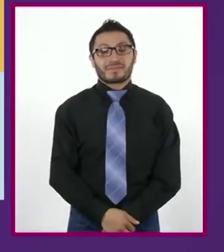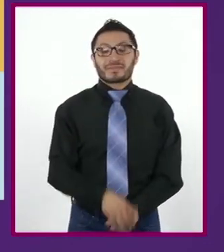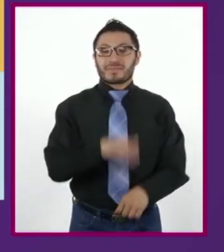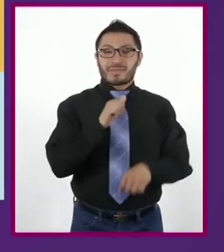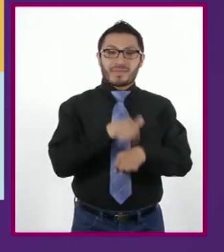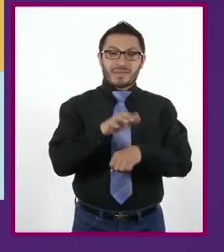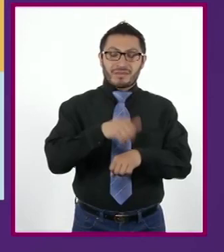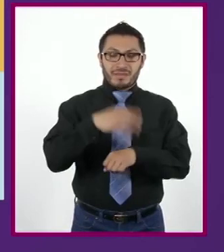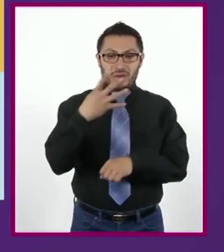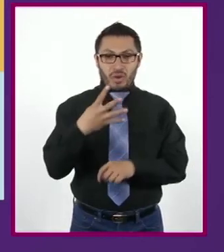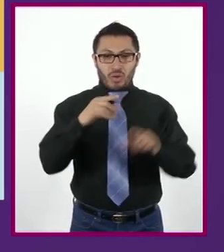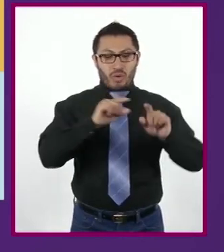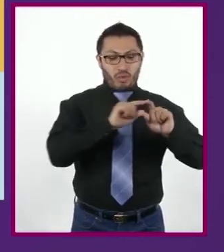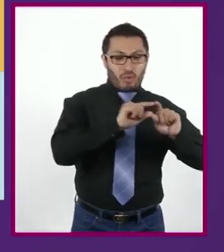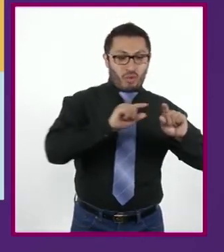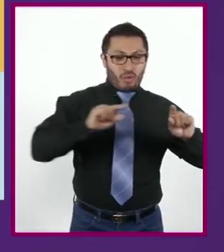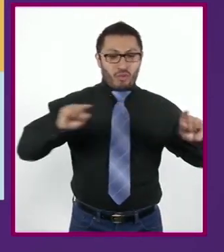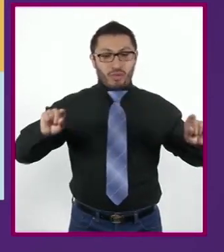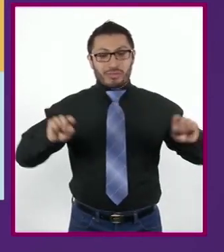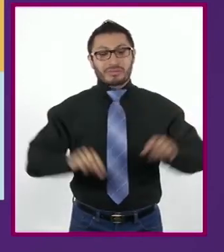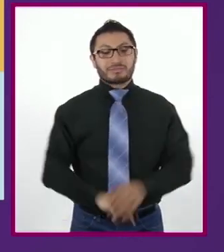4 horizontal.